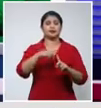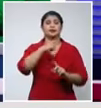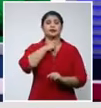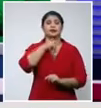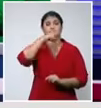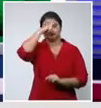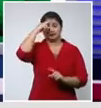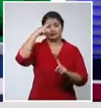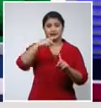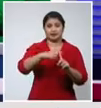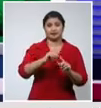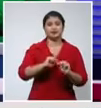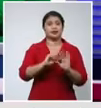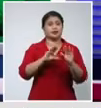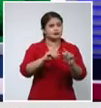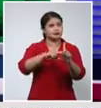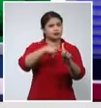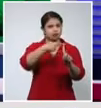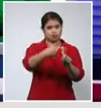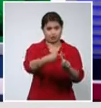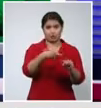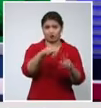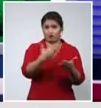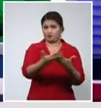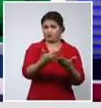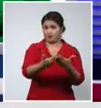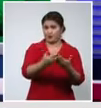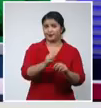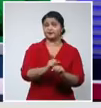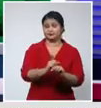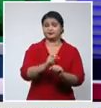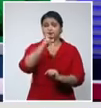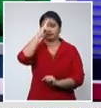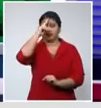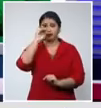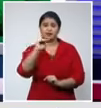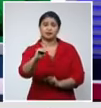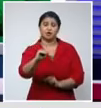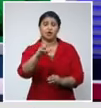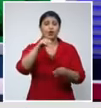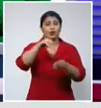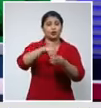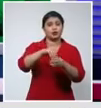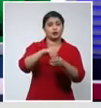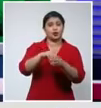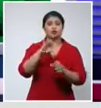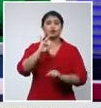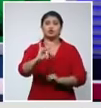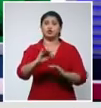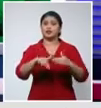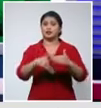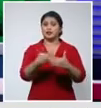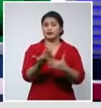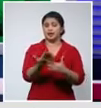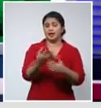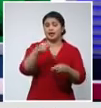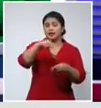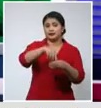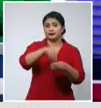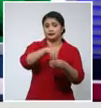se ingresó y una estadía de 7 días en el hospital, 2 de ellos en terapia